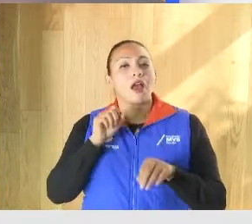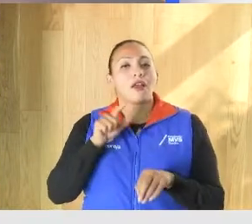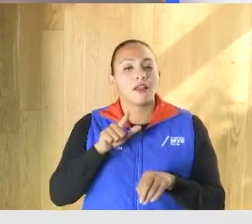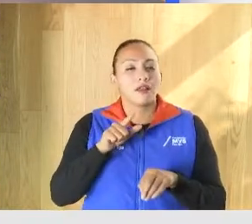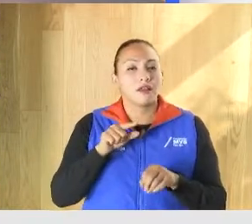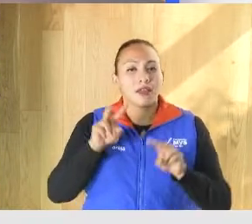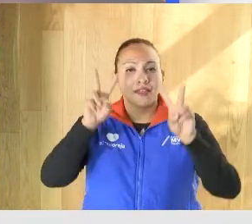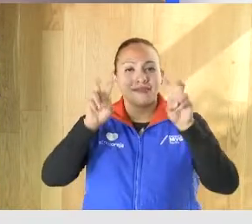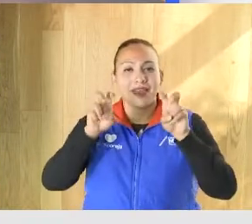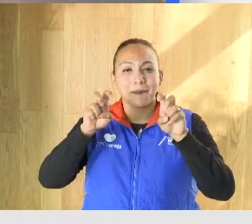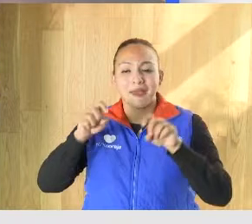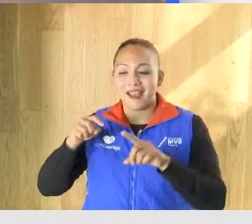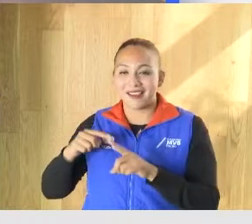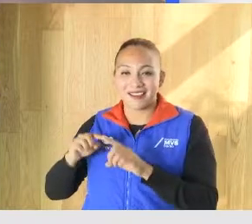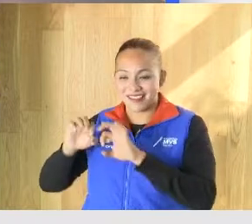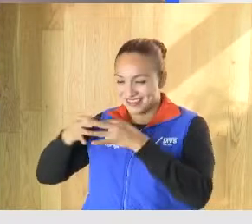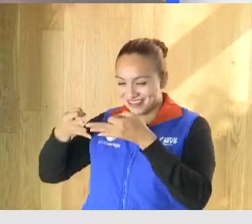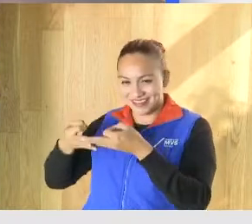área ambiental,